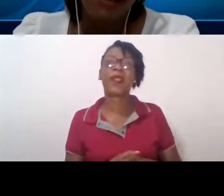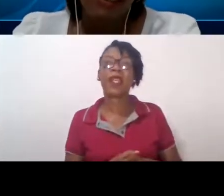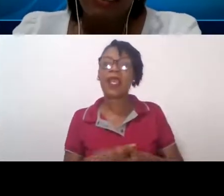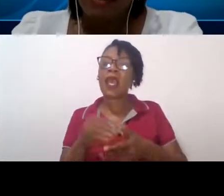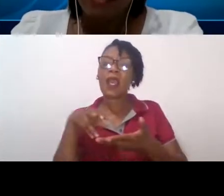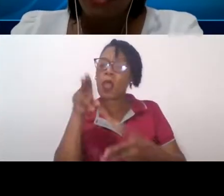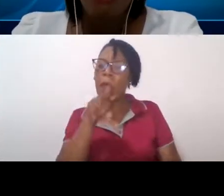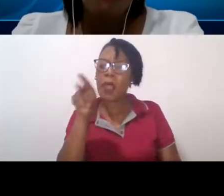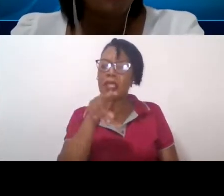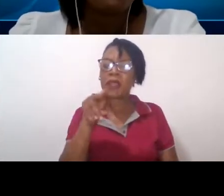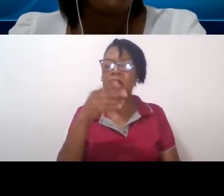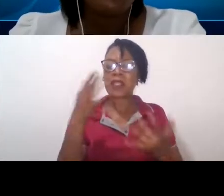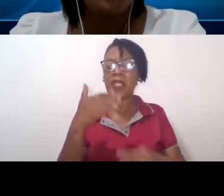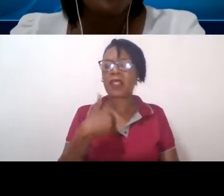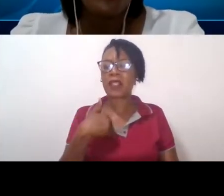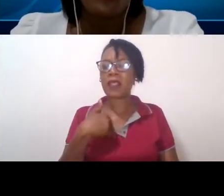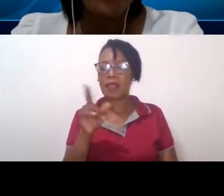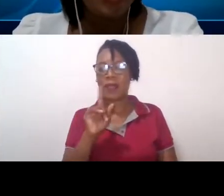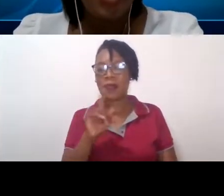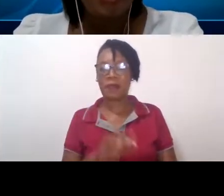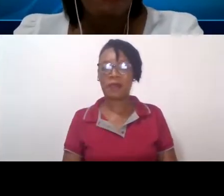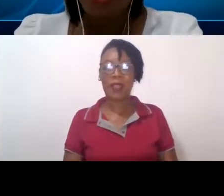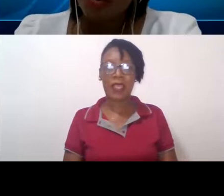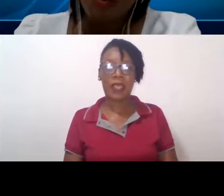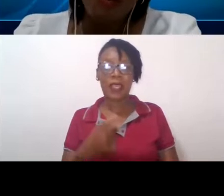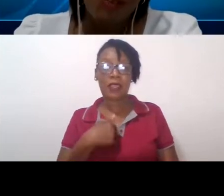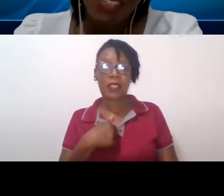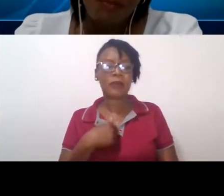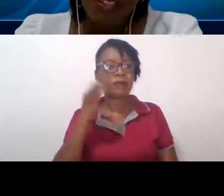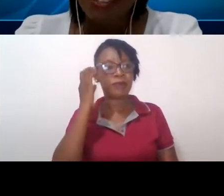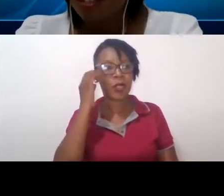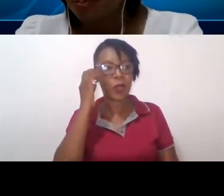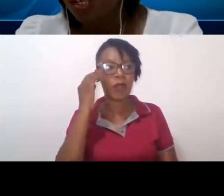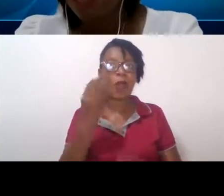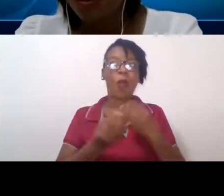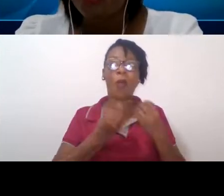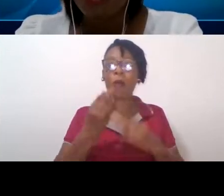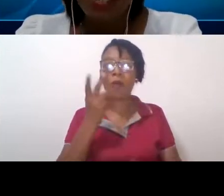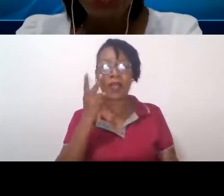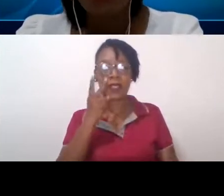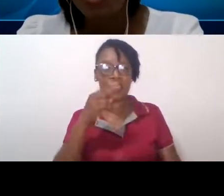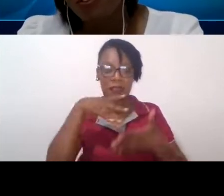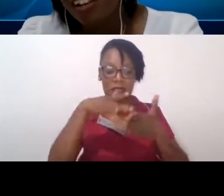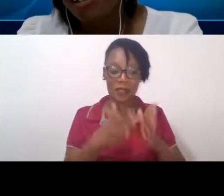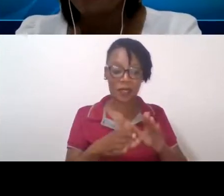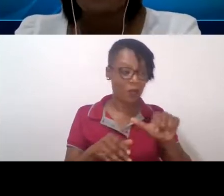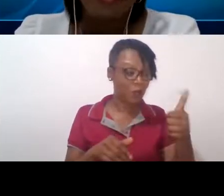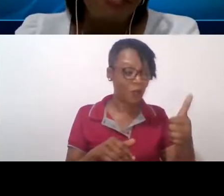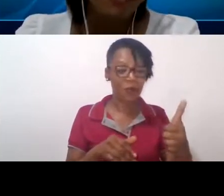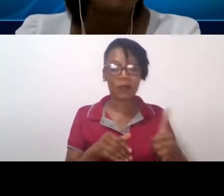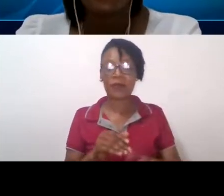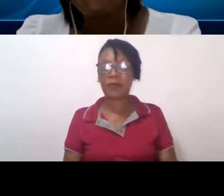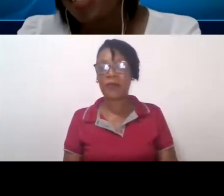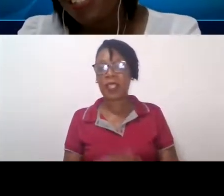era cómo van a reaccionar los niños cuando él llegue, porque uno como mamá siempre dice, es que yo sé que mi hijo pues tiene sus particularidades,